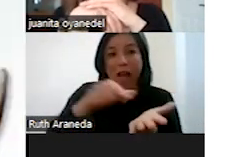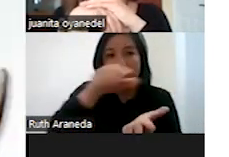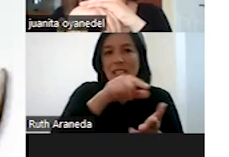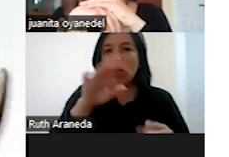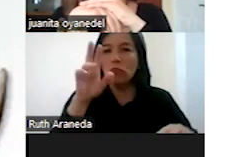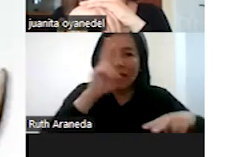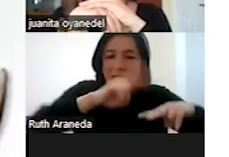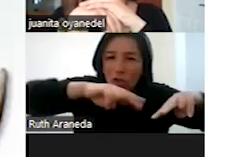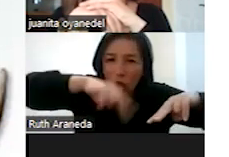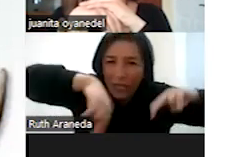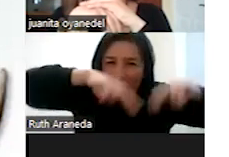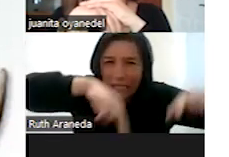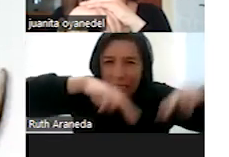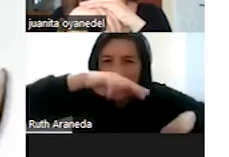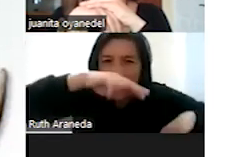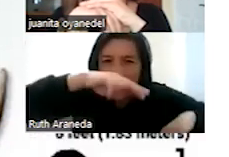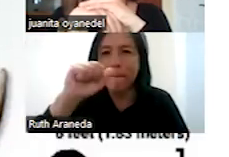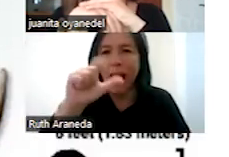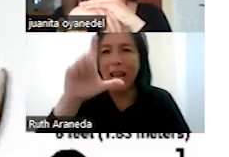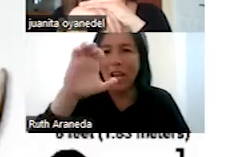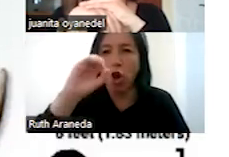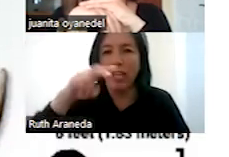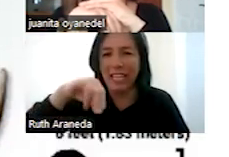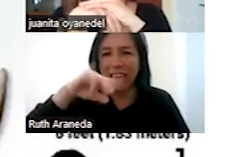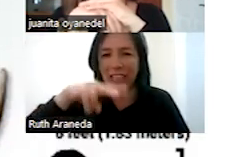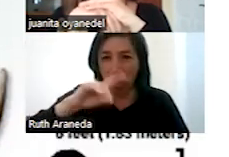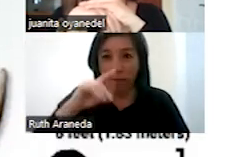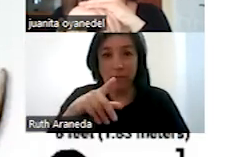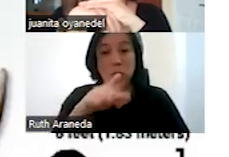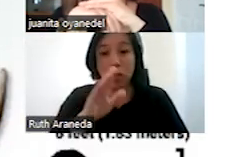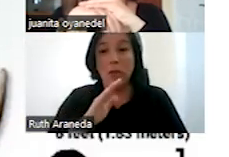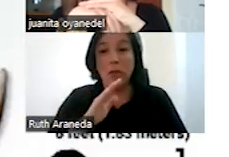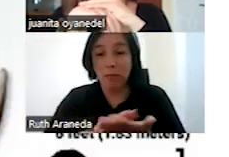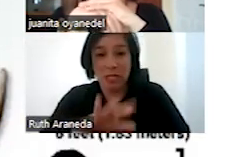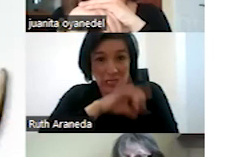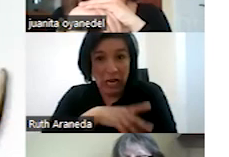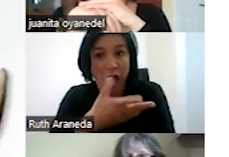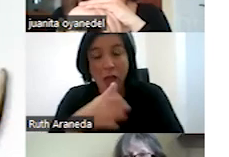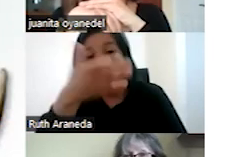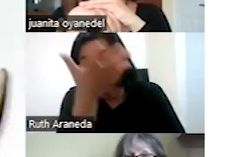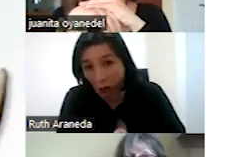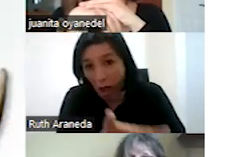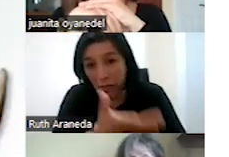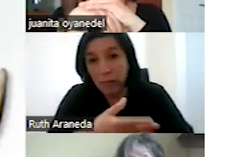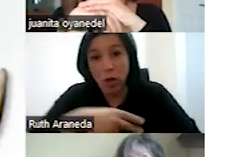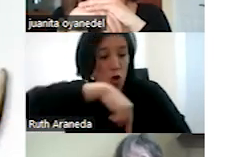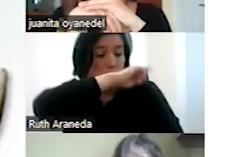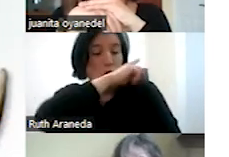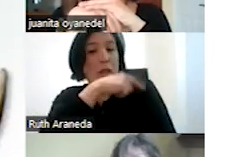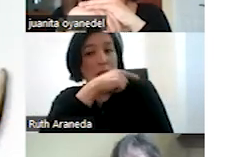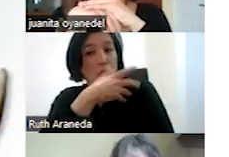bueno, tenemos esos sitios que les mostré en general en Chile y muchos otros en América que siguen apareciendo, sobre todo más al norte, obviamente,